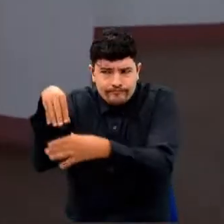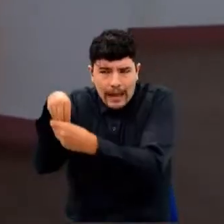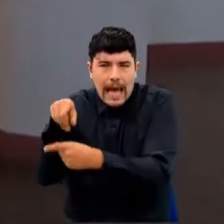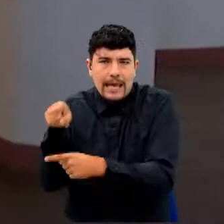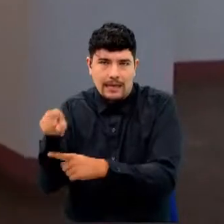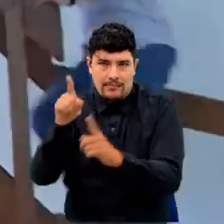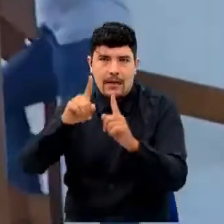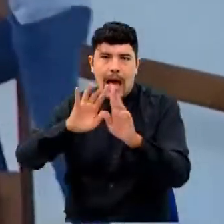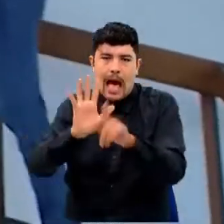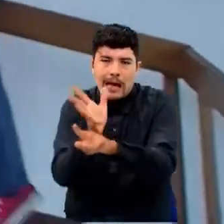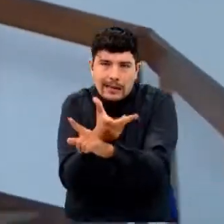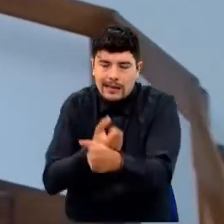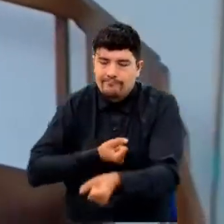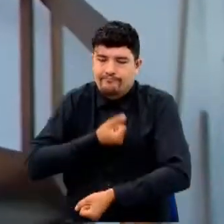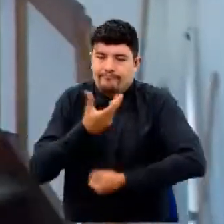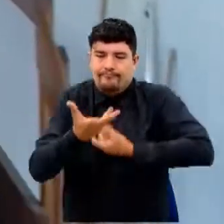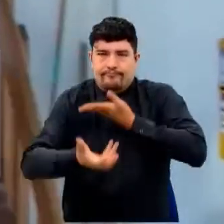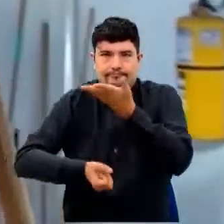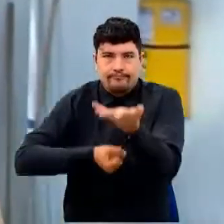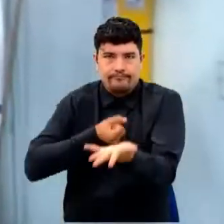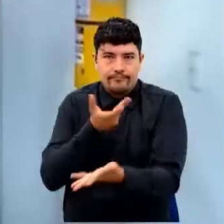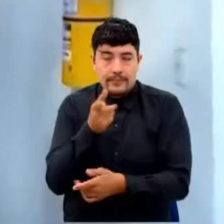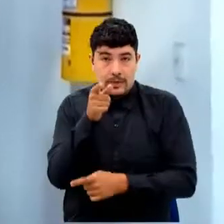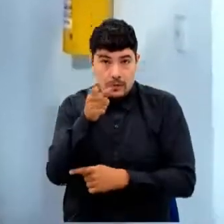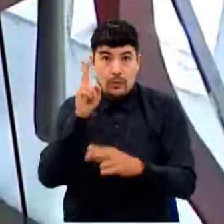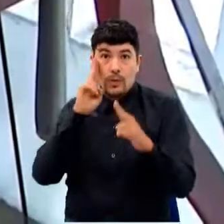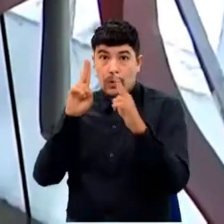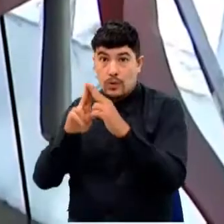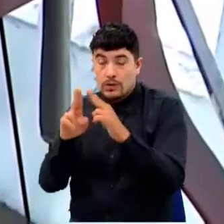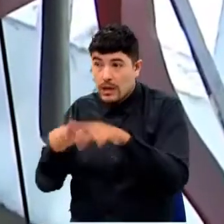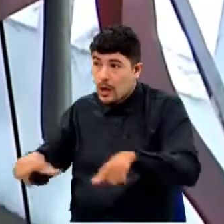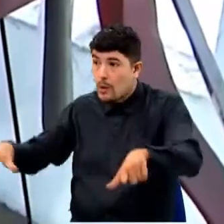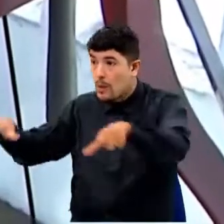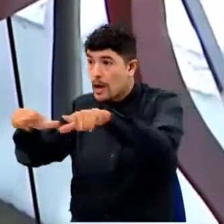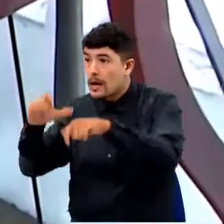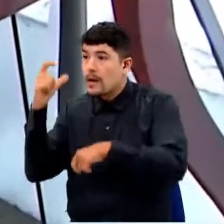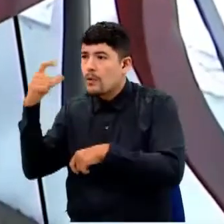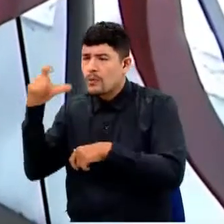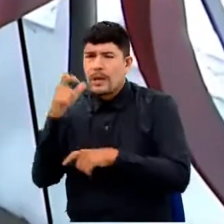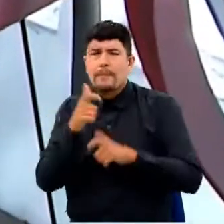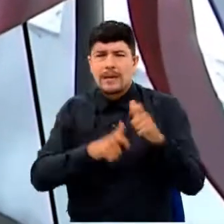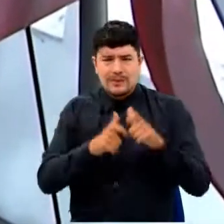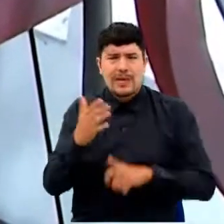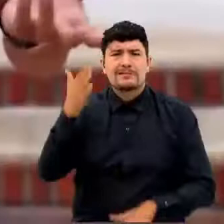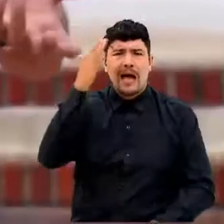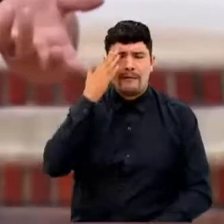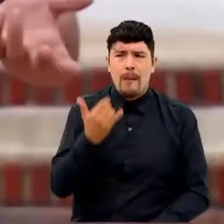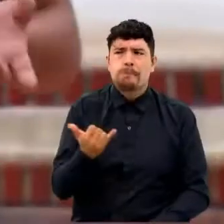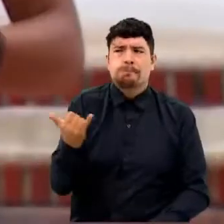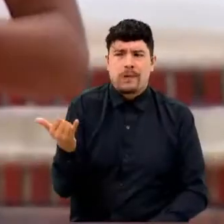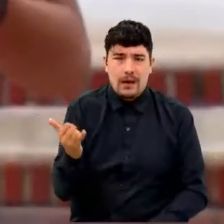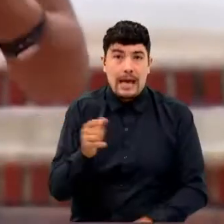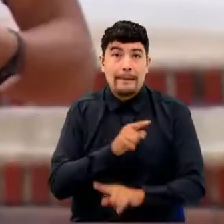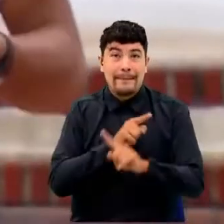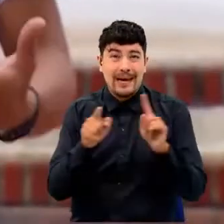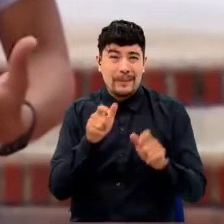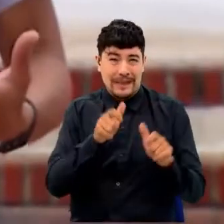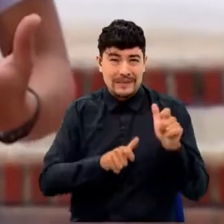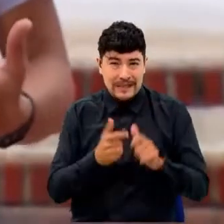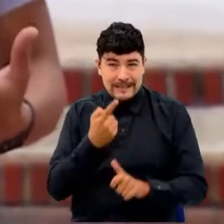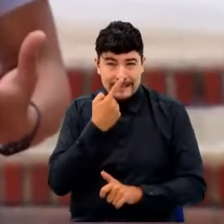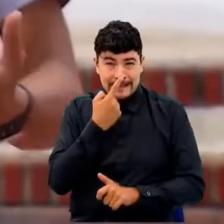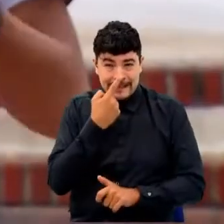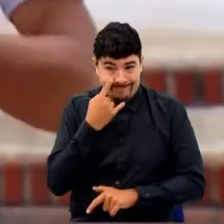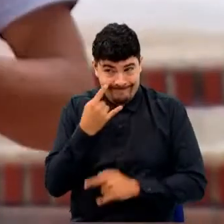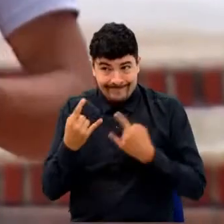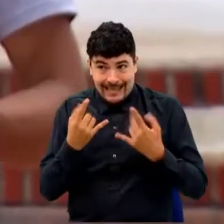culturales. Incentivarnos a conocer esos monumentos de Cúcuta que de repente la gente sabe que existen, pero que nunca se han tomado la molestia de ir y